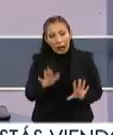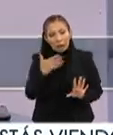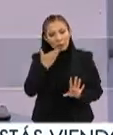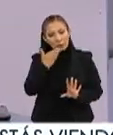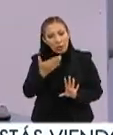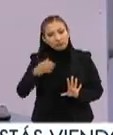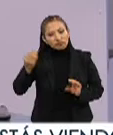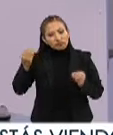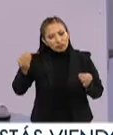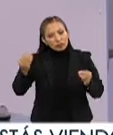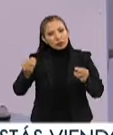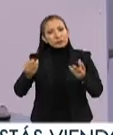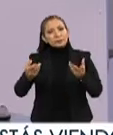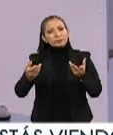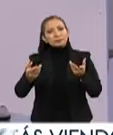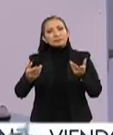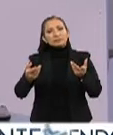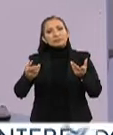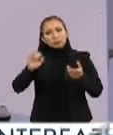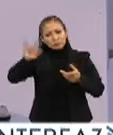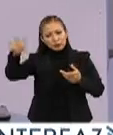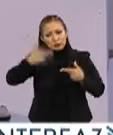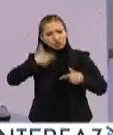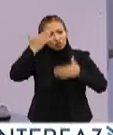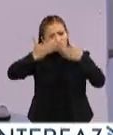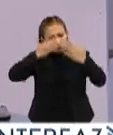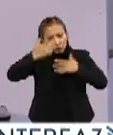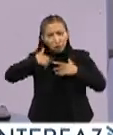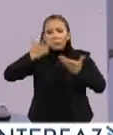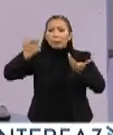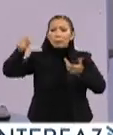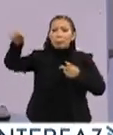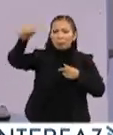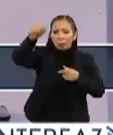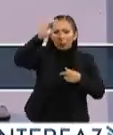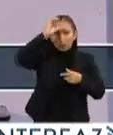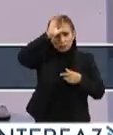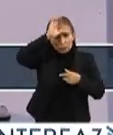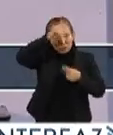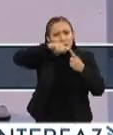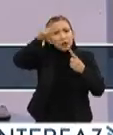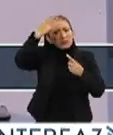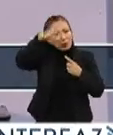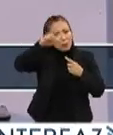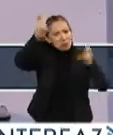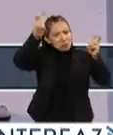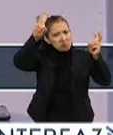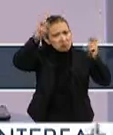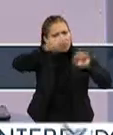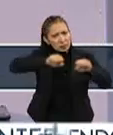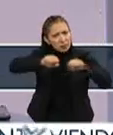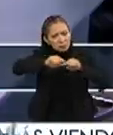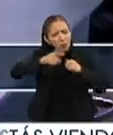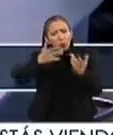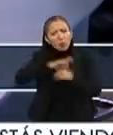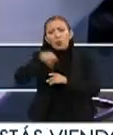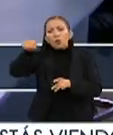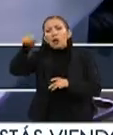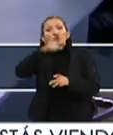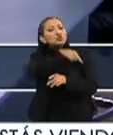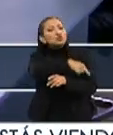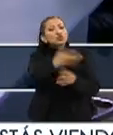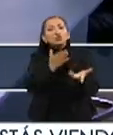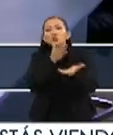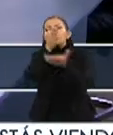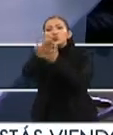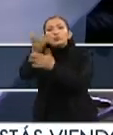una buena cantidad de profesionales, profesionistas, expertos en la materia. ¿Cuáles son aquellas a las que se